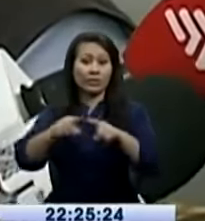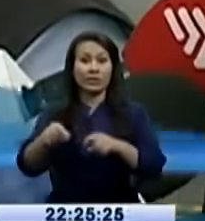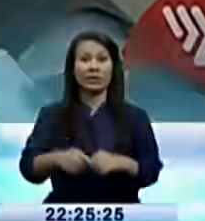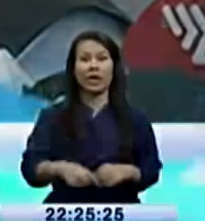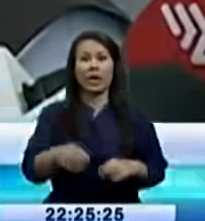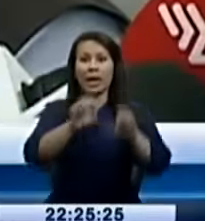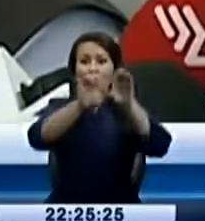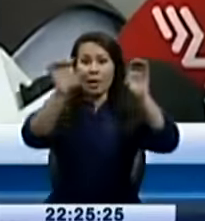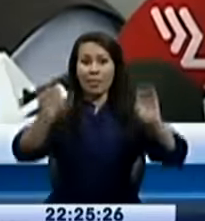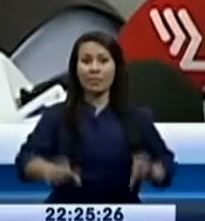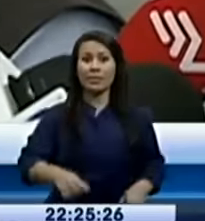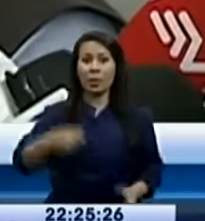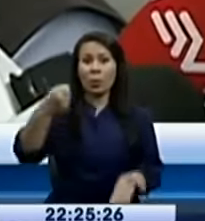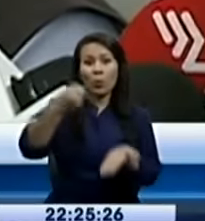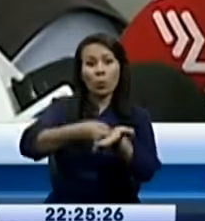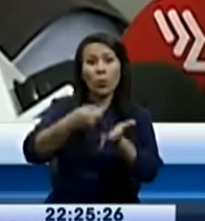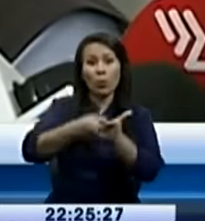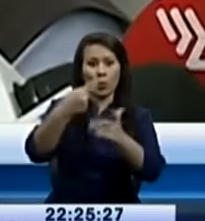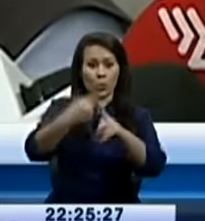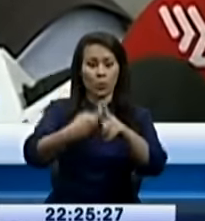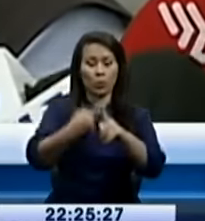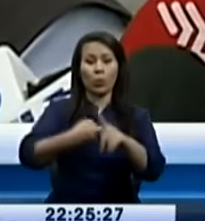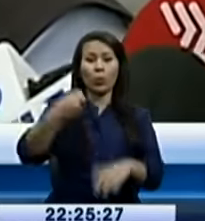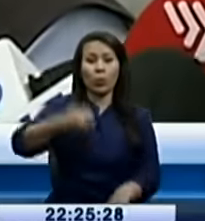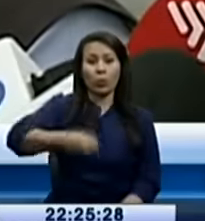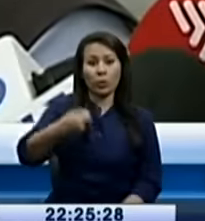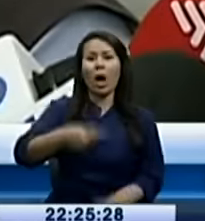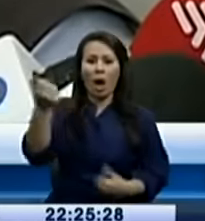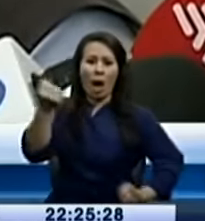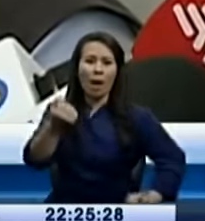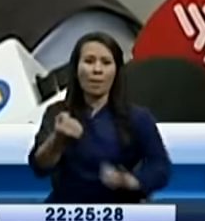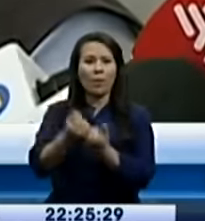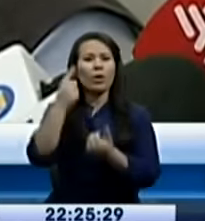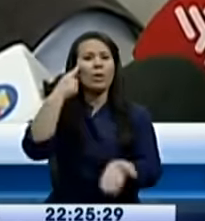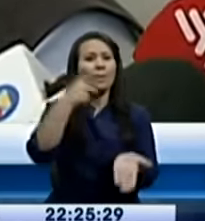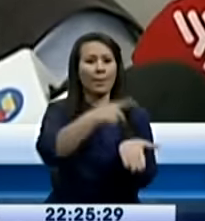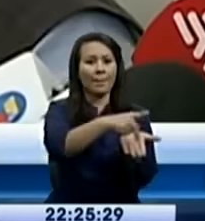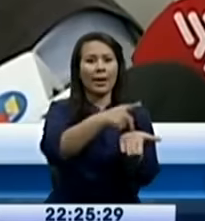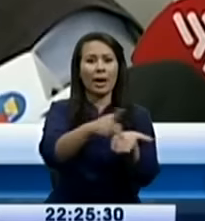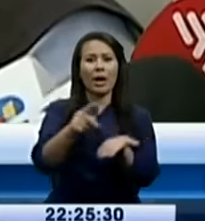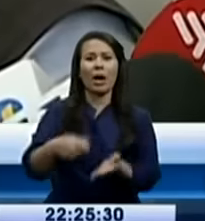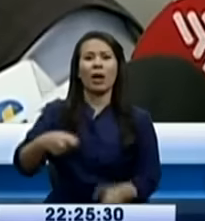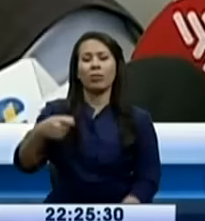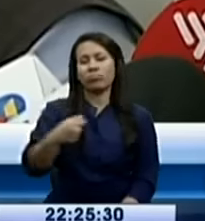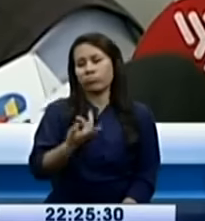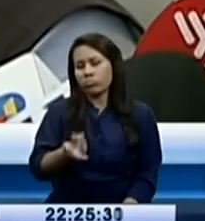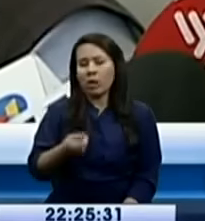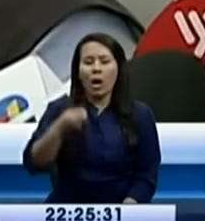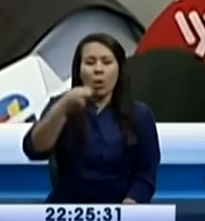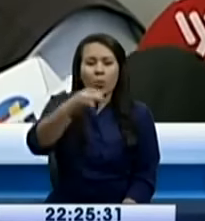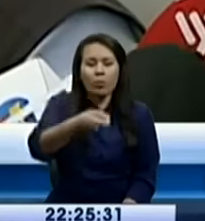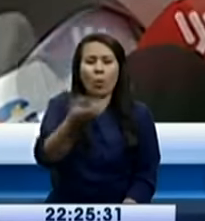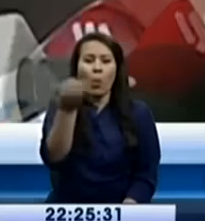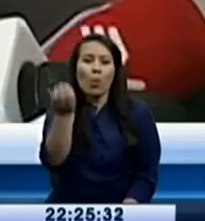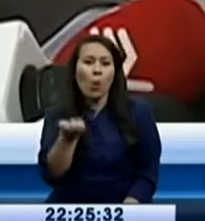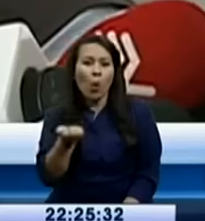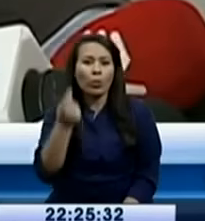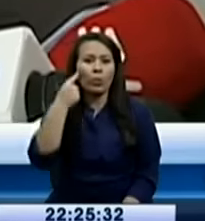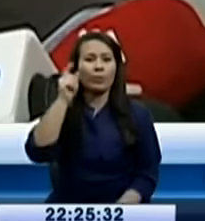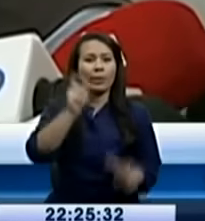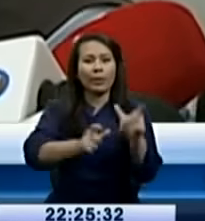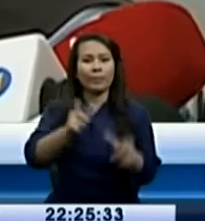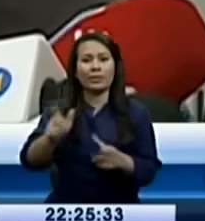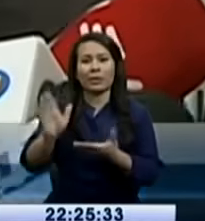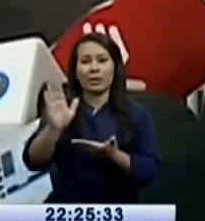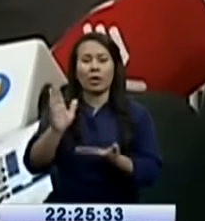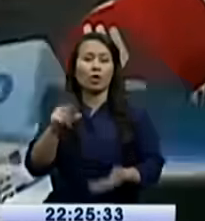las empresas en estos últimos años, bien podrían entonces contribuir para utilizar un porcentaje. Por ejemplo, el